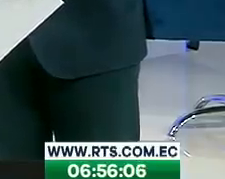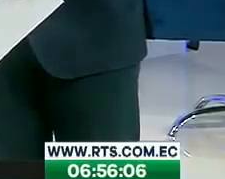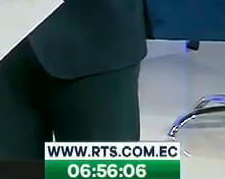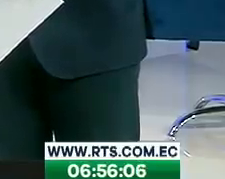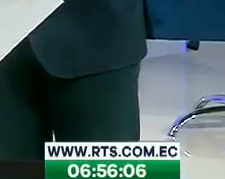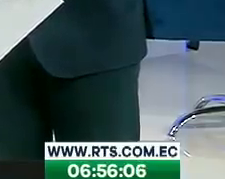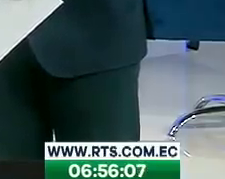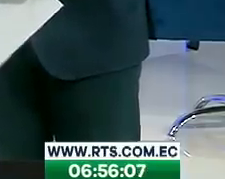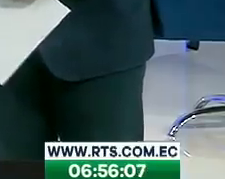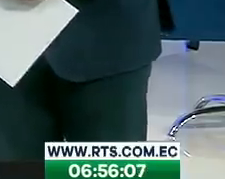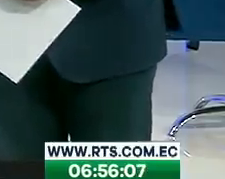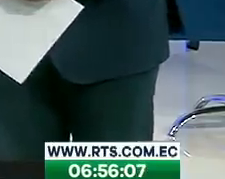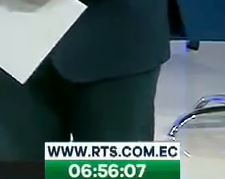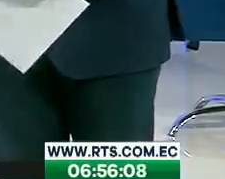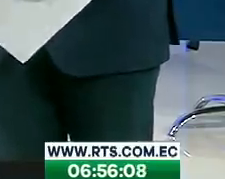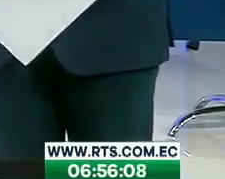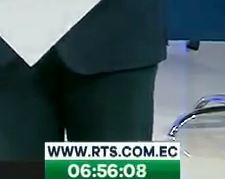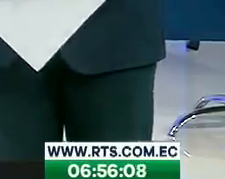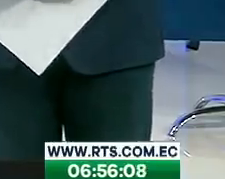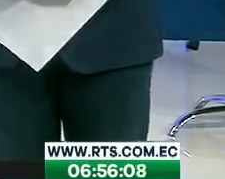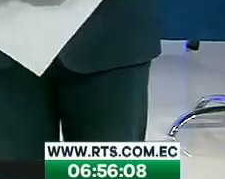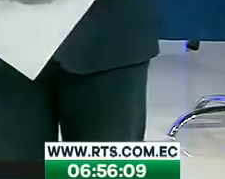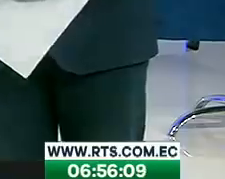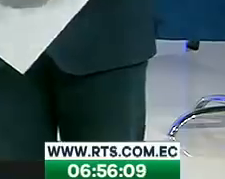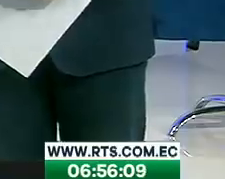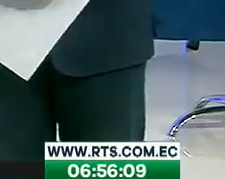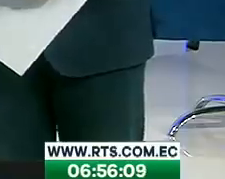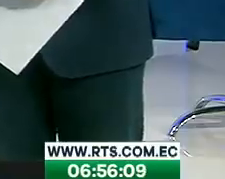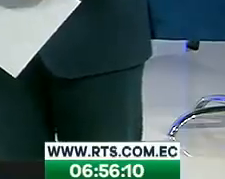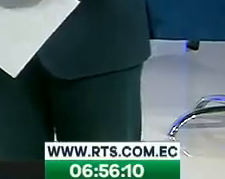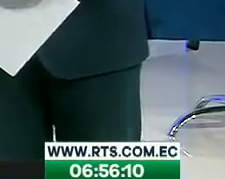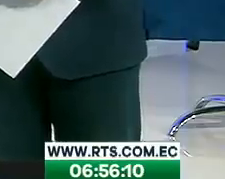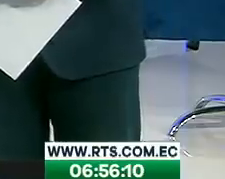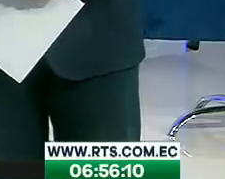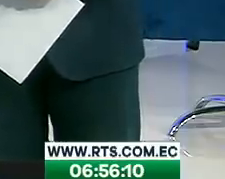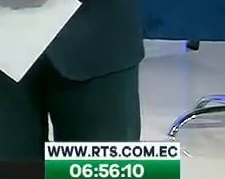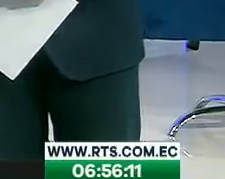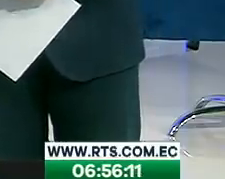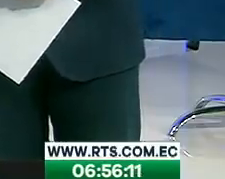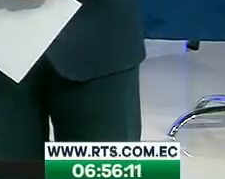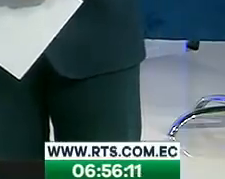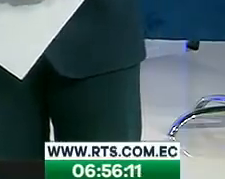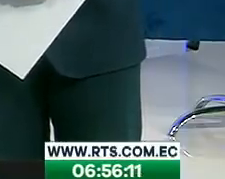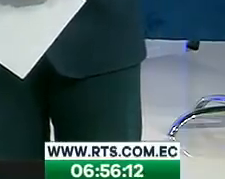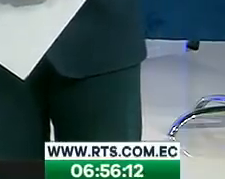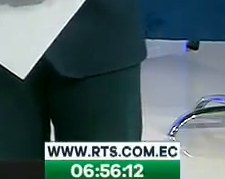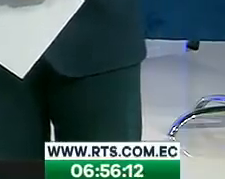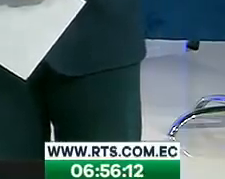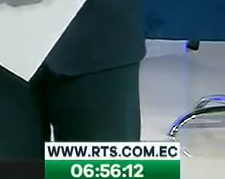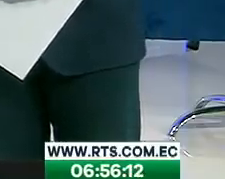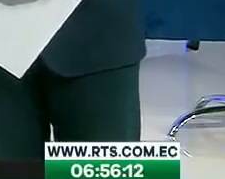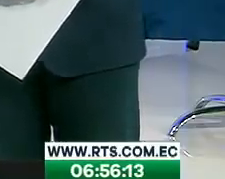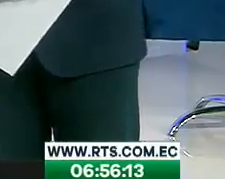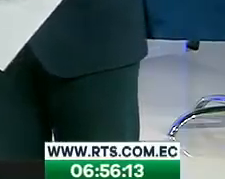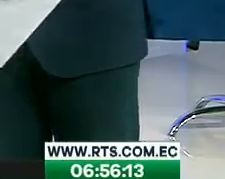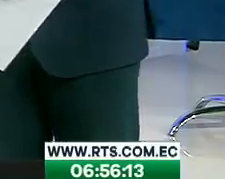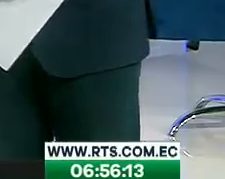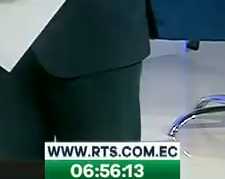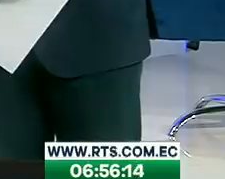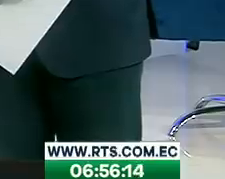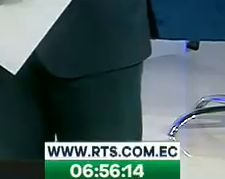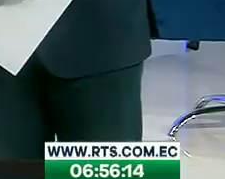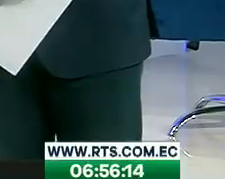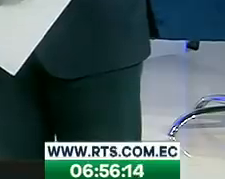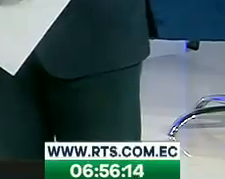15 días 15 días claro puede ser dice dicen está preguntando y yo le estoy contando verdad he